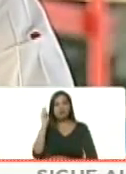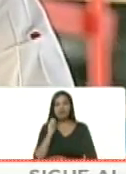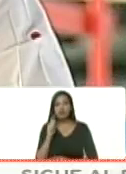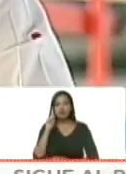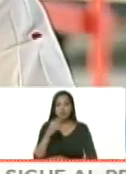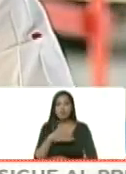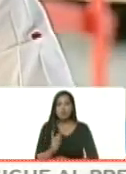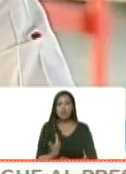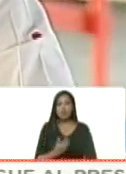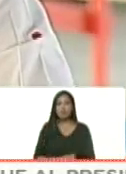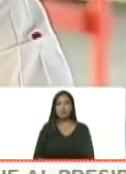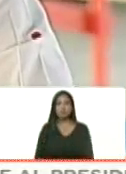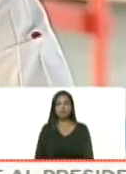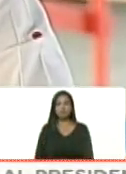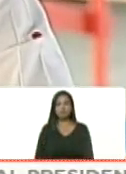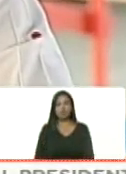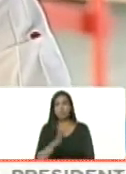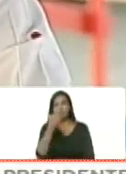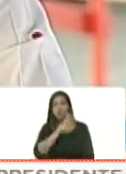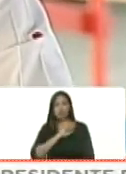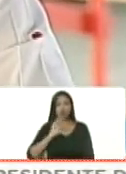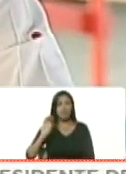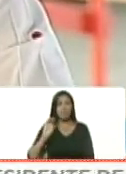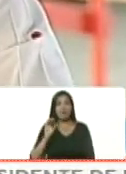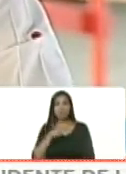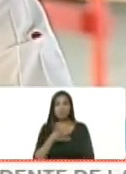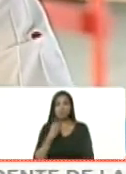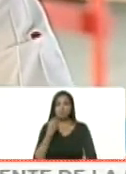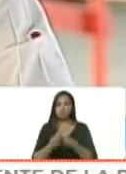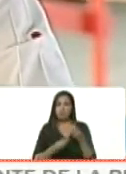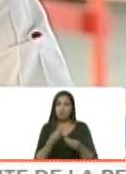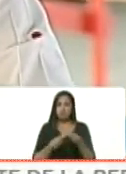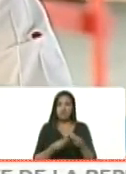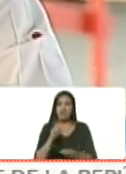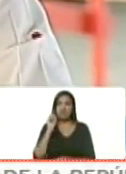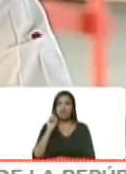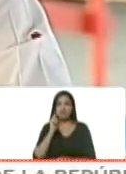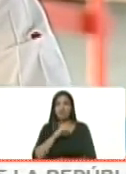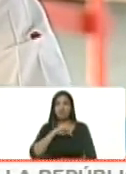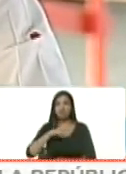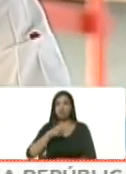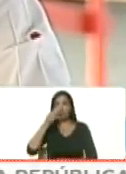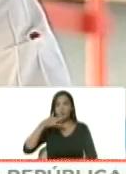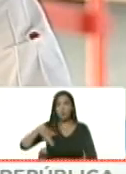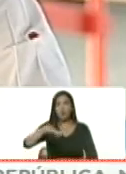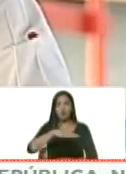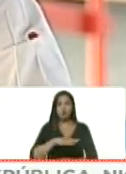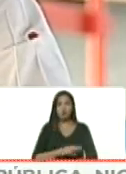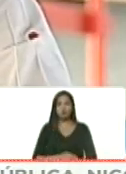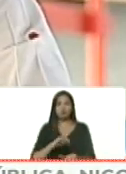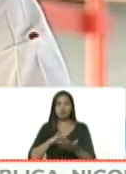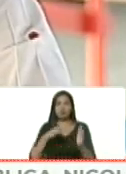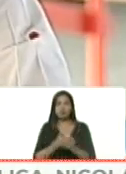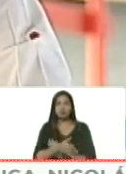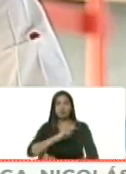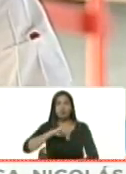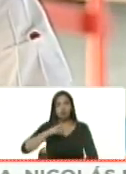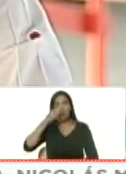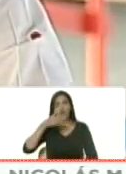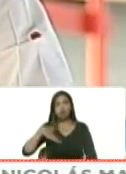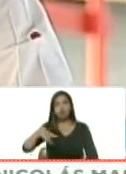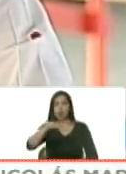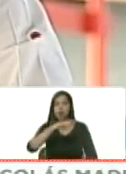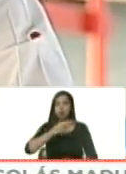está alrededor en nuestro país, colocándole las necesidades que tenemos como pueblo para que sea nuestro propio pueblo